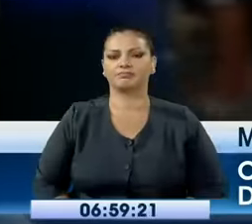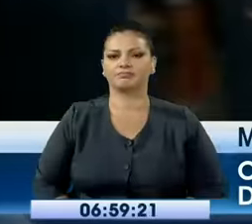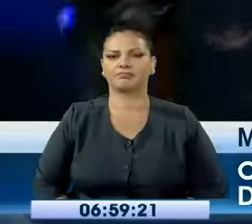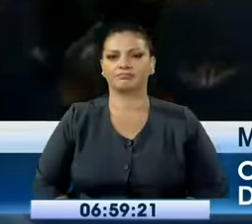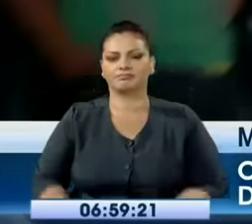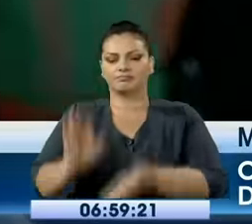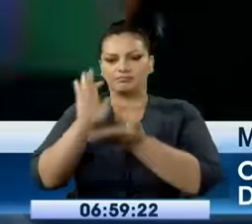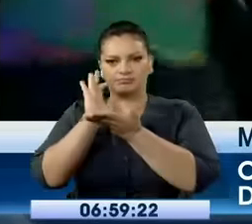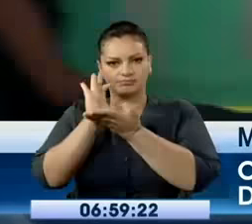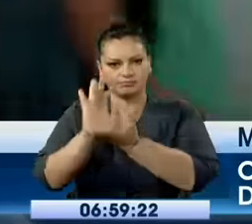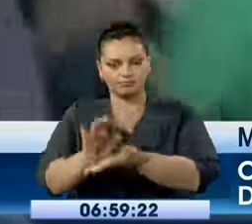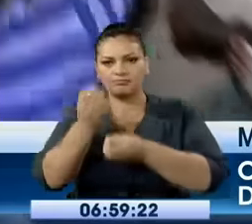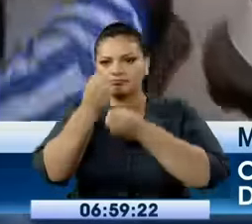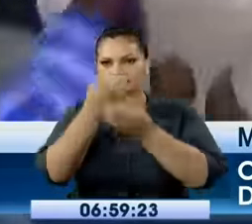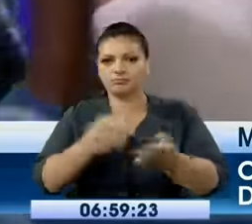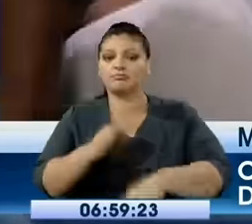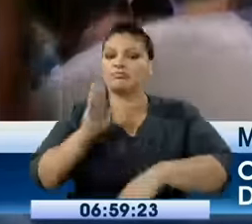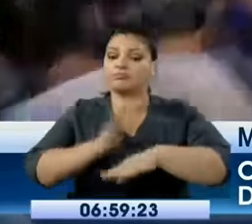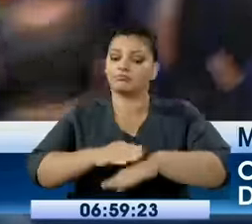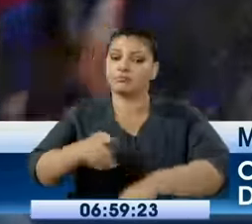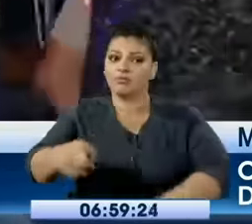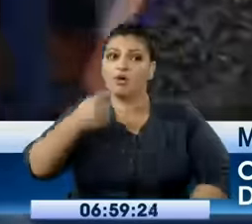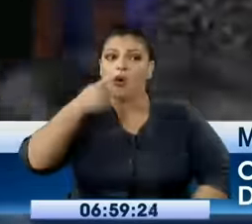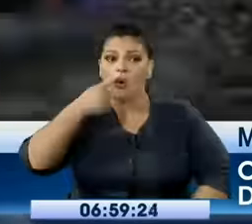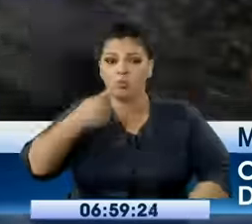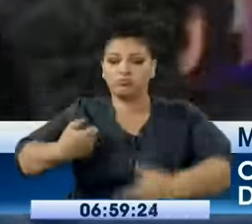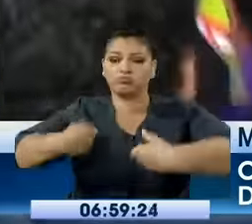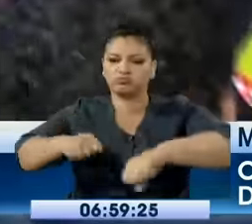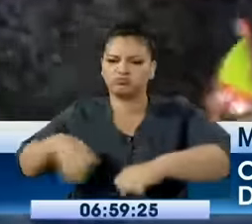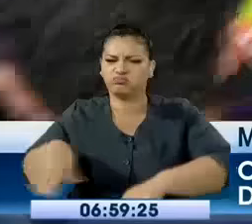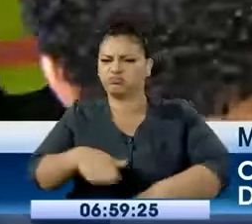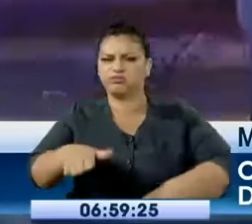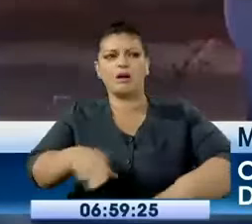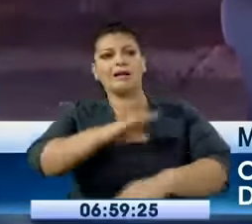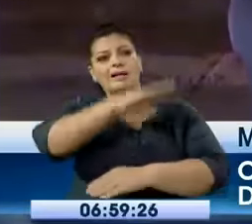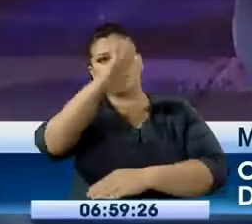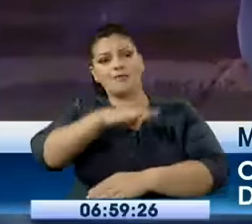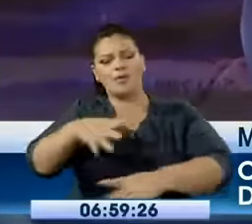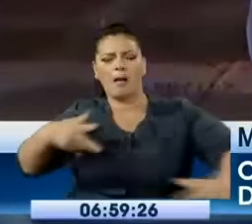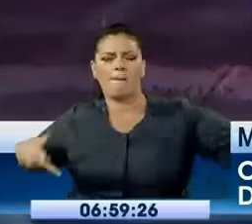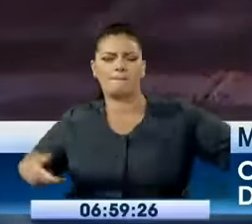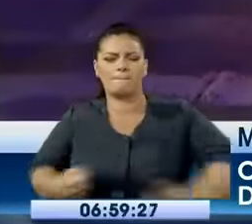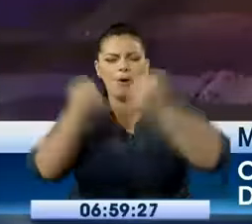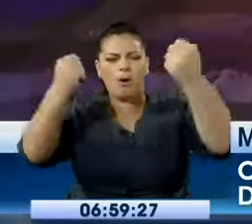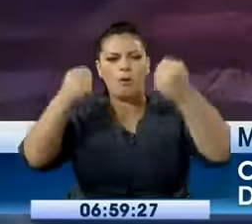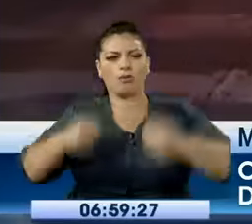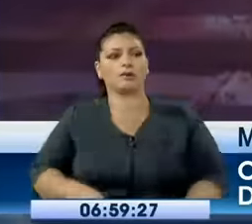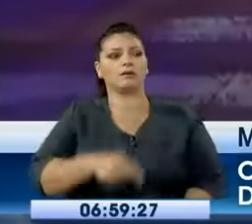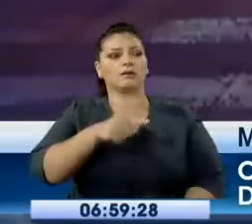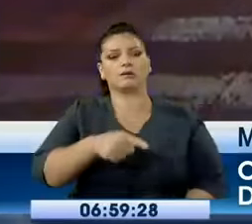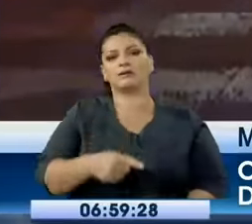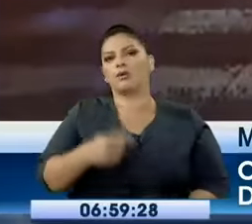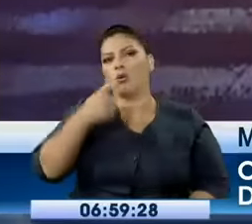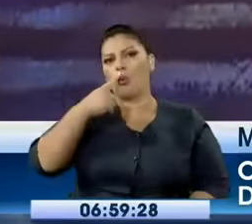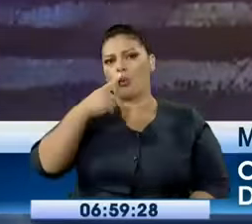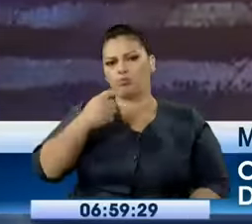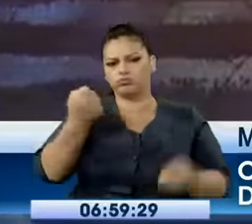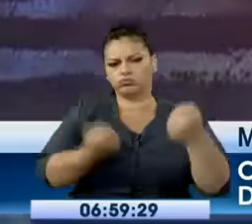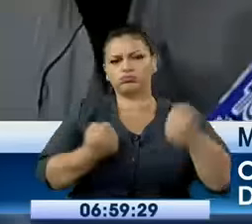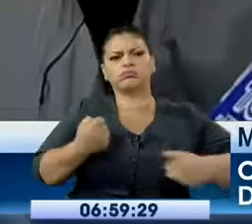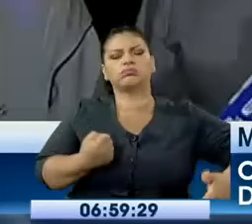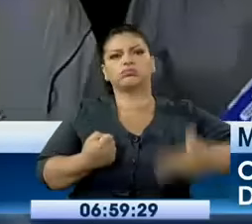Testigos daban cuenta que el motociclista se impactó contra una camioneta, cuyo conductor esperaba el cambio de luz del